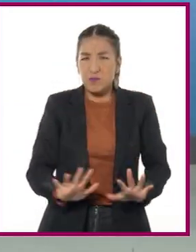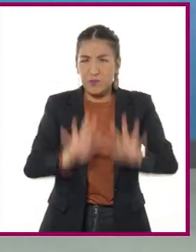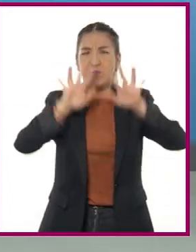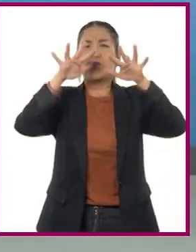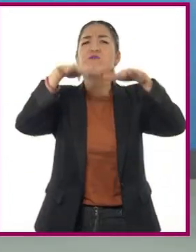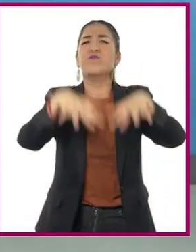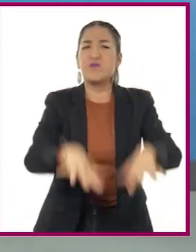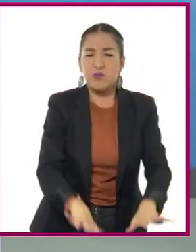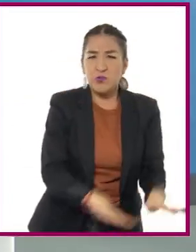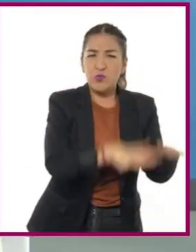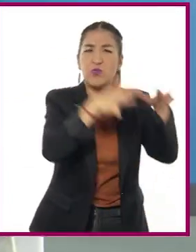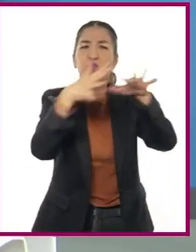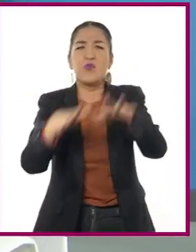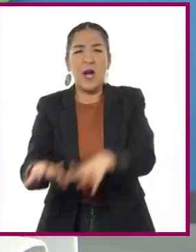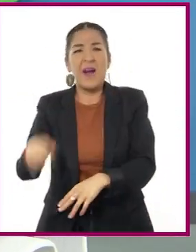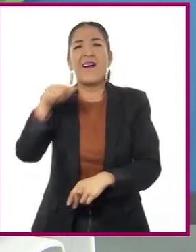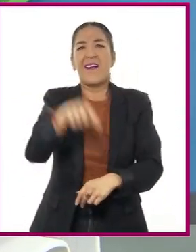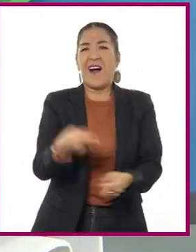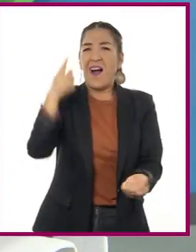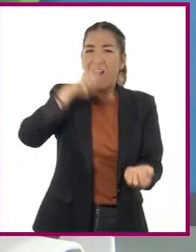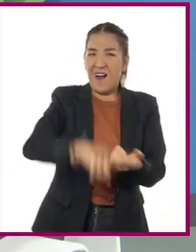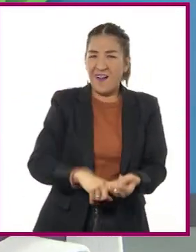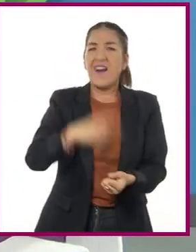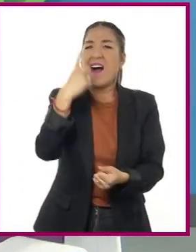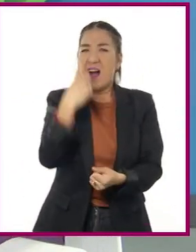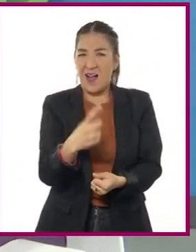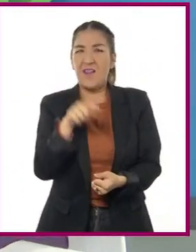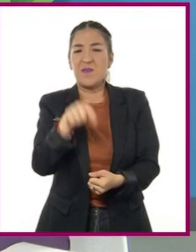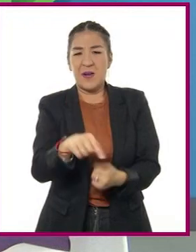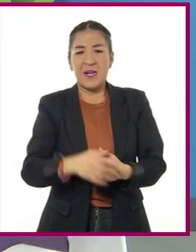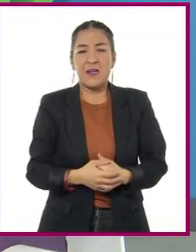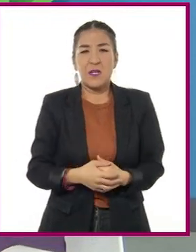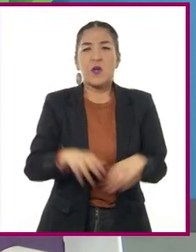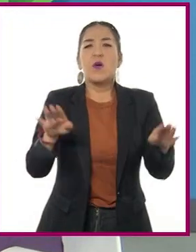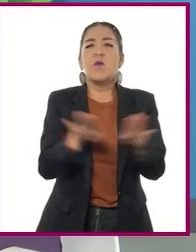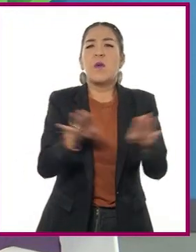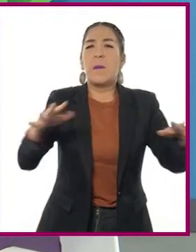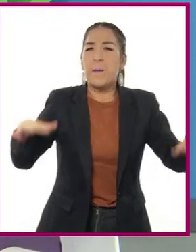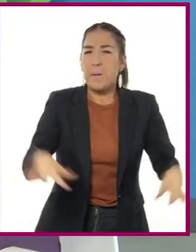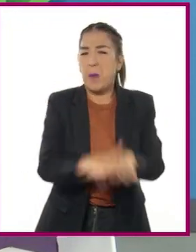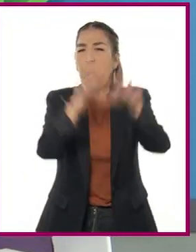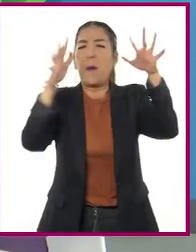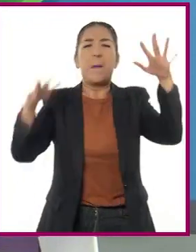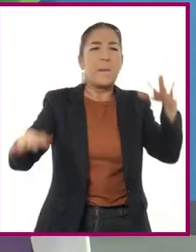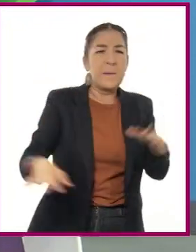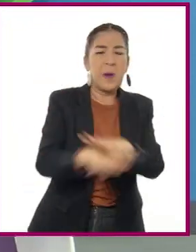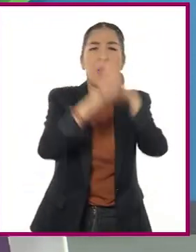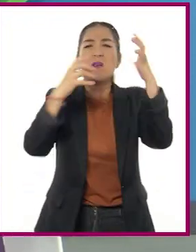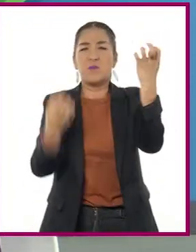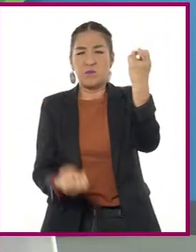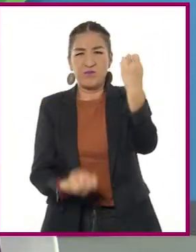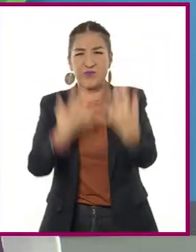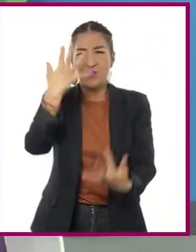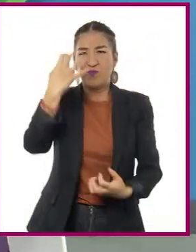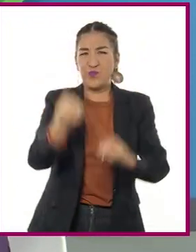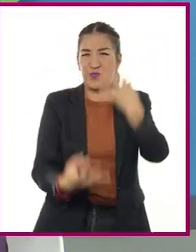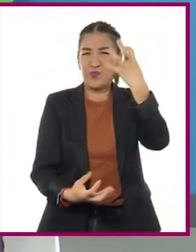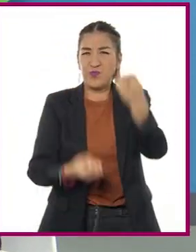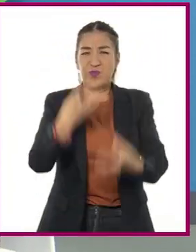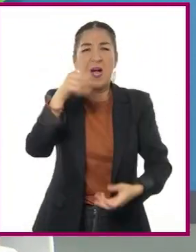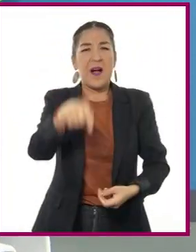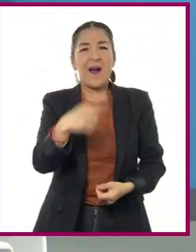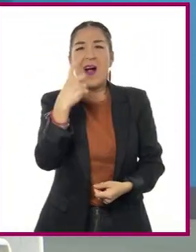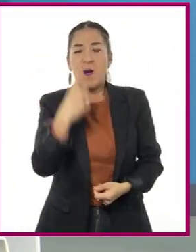hay una tempestad en el agua. Las olas quiebran en las orillas y hacen espuma. Luego salen